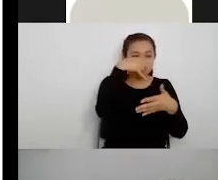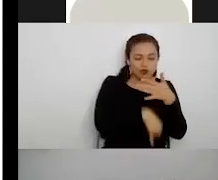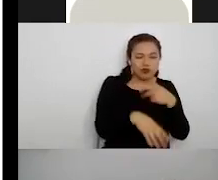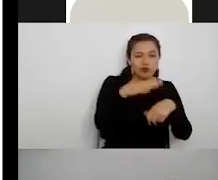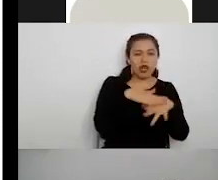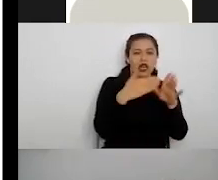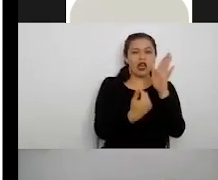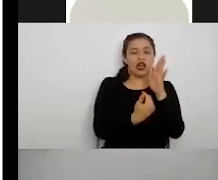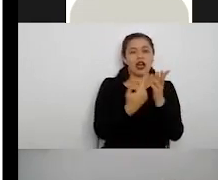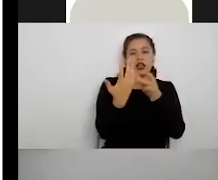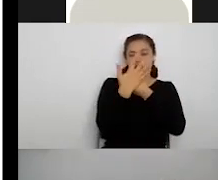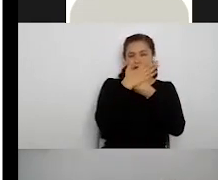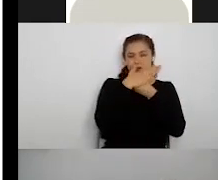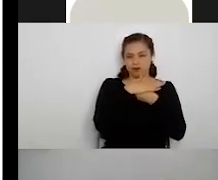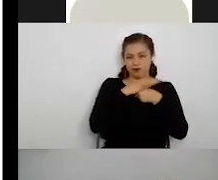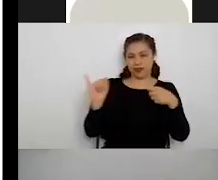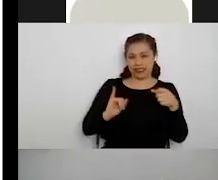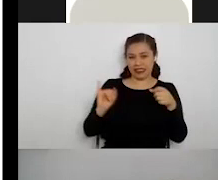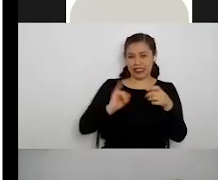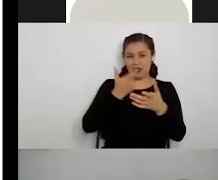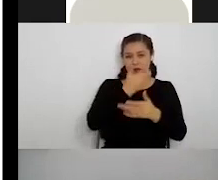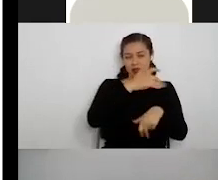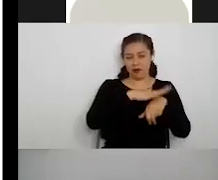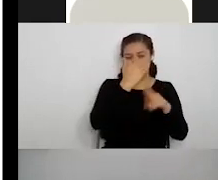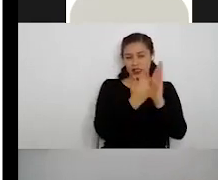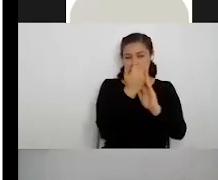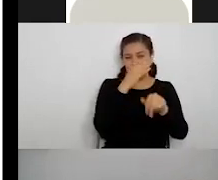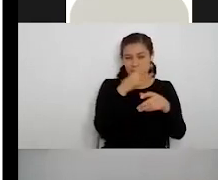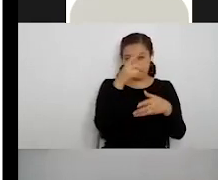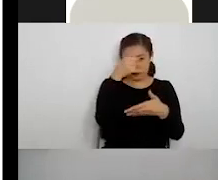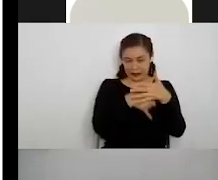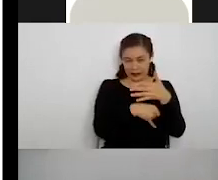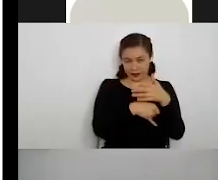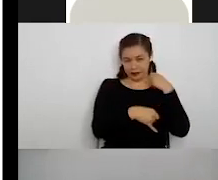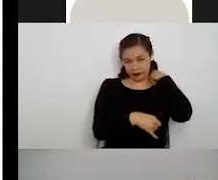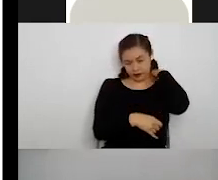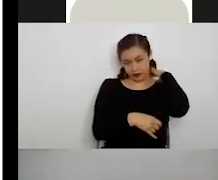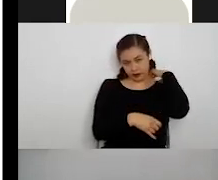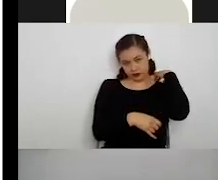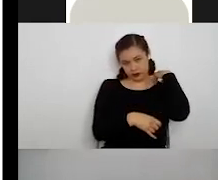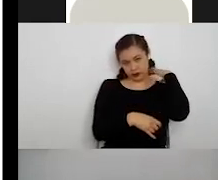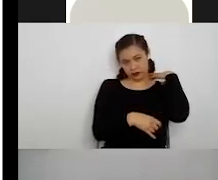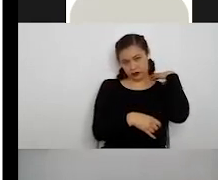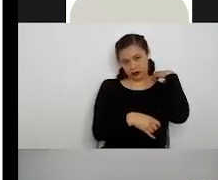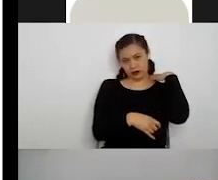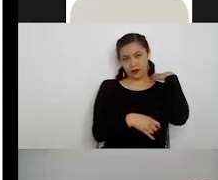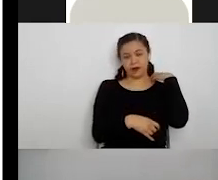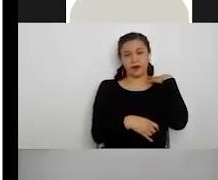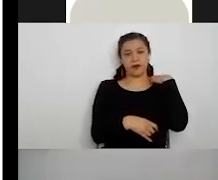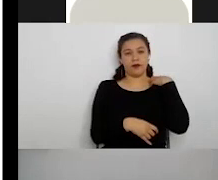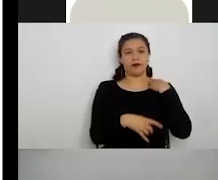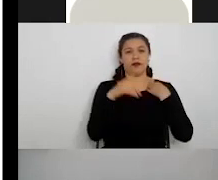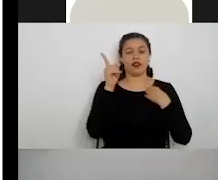la presión sobre las tasas de interés en general, ¿no? Con todo y eso, con todo y que en Estados